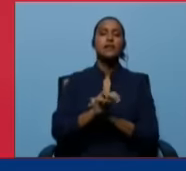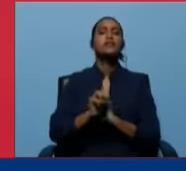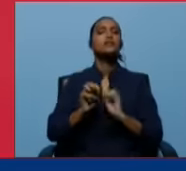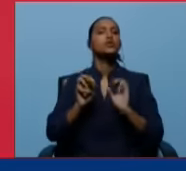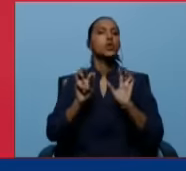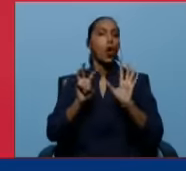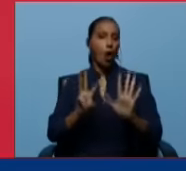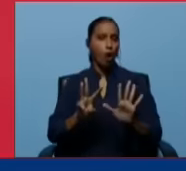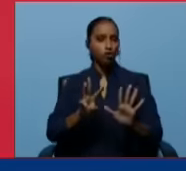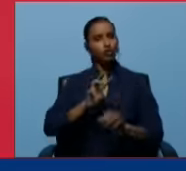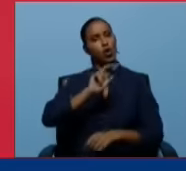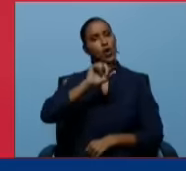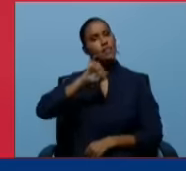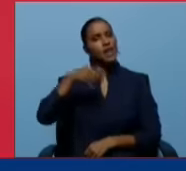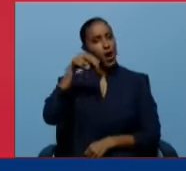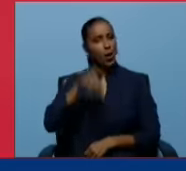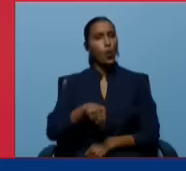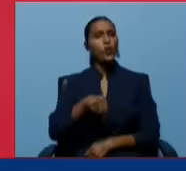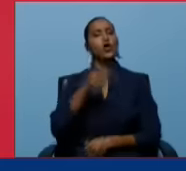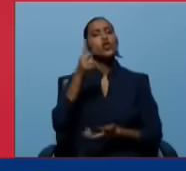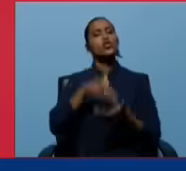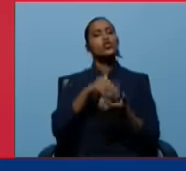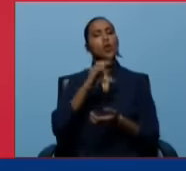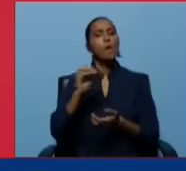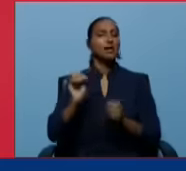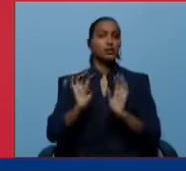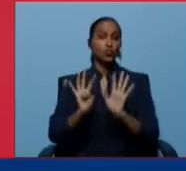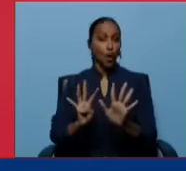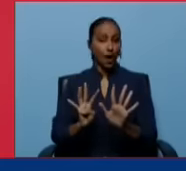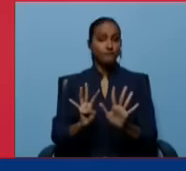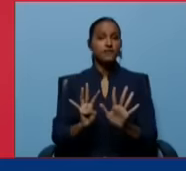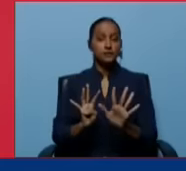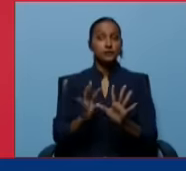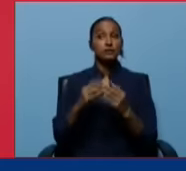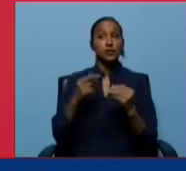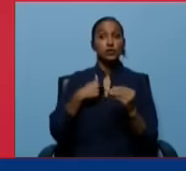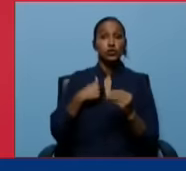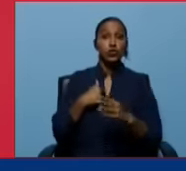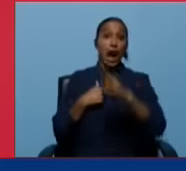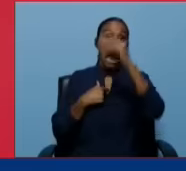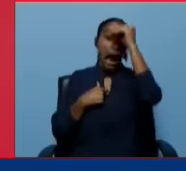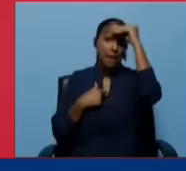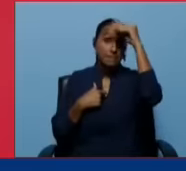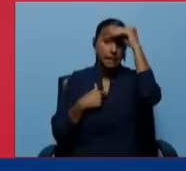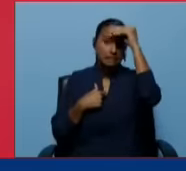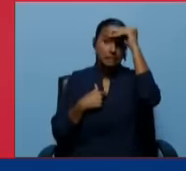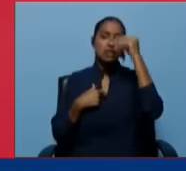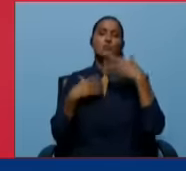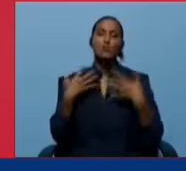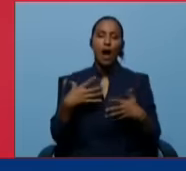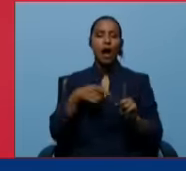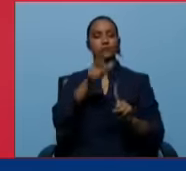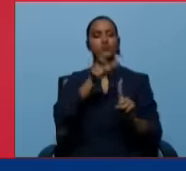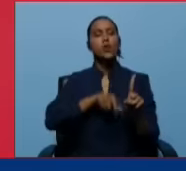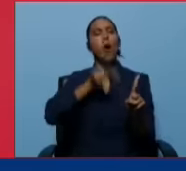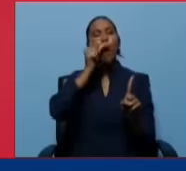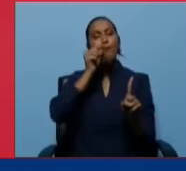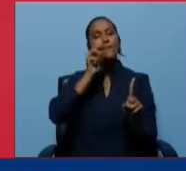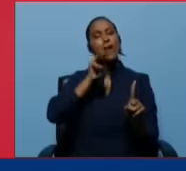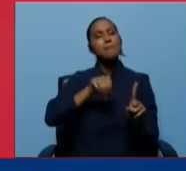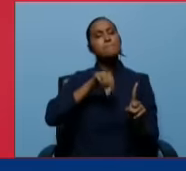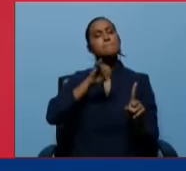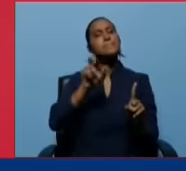Y todo lo que aprendí de la valentía de Mel Zelaya, de